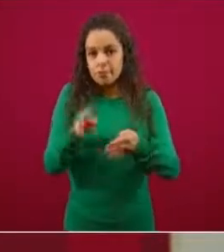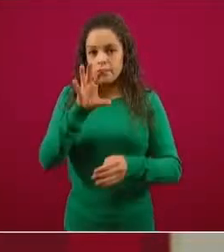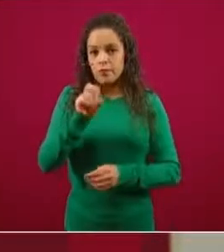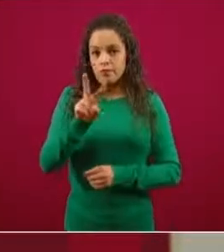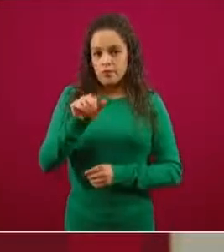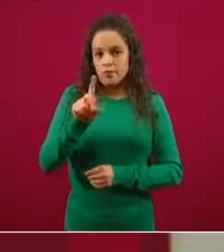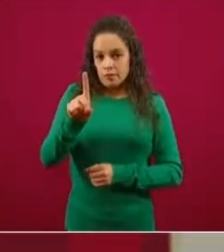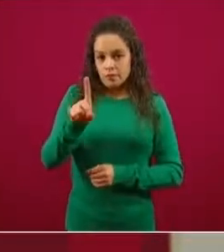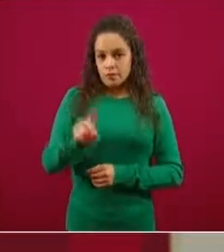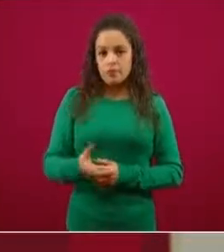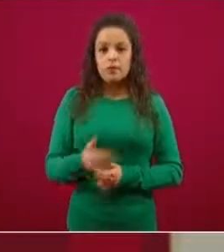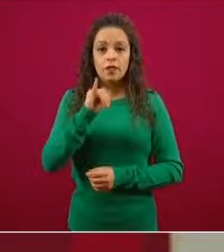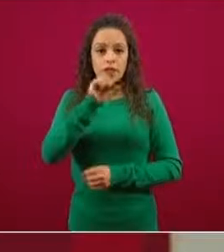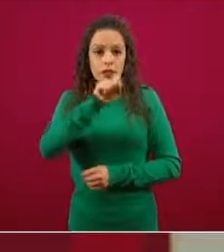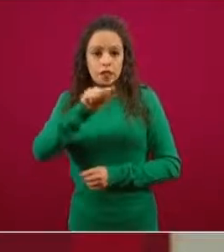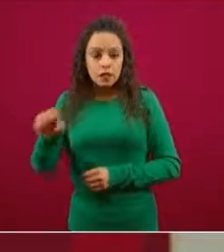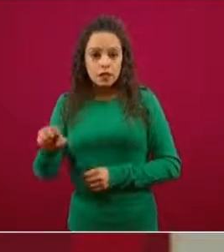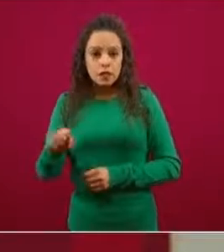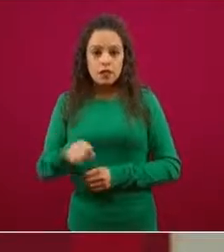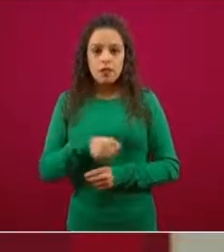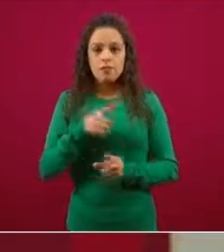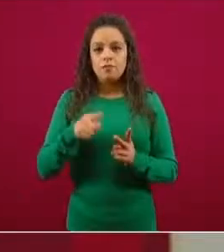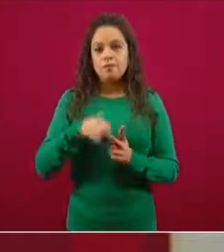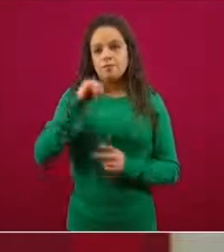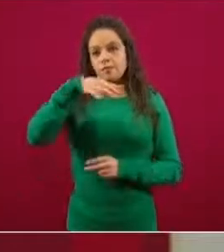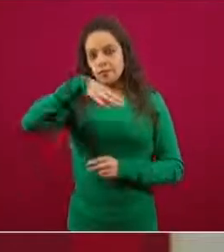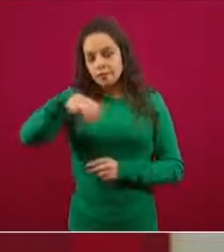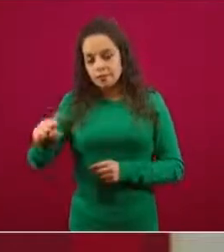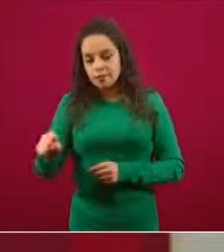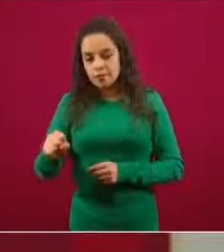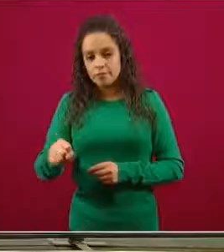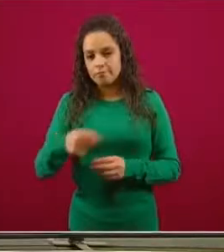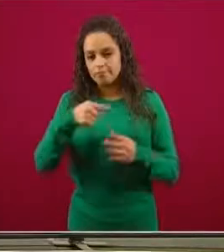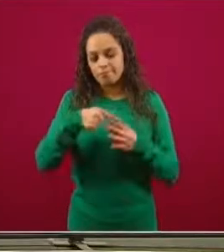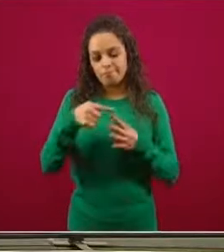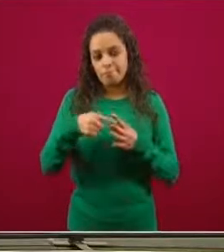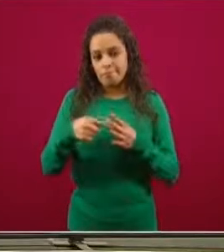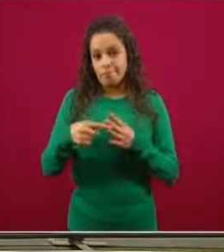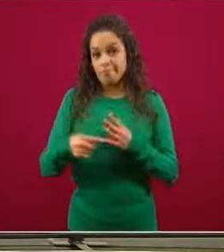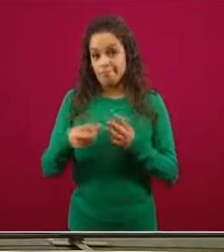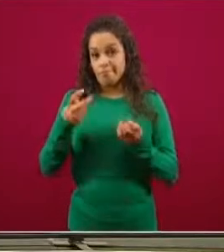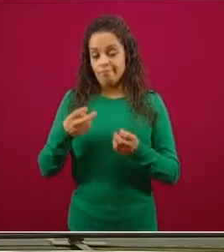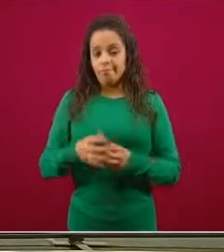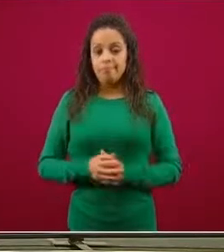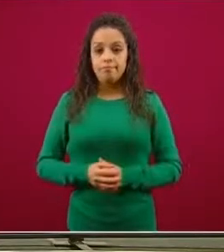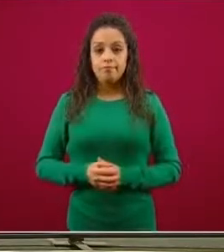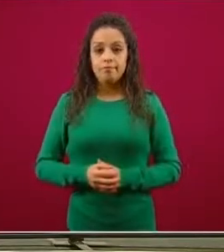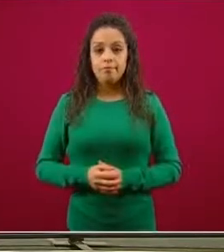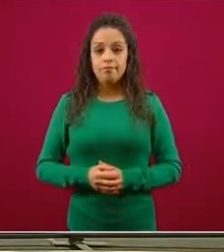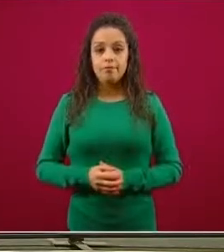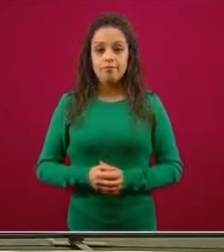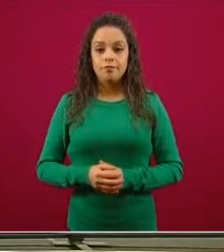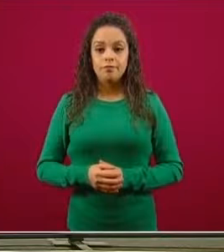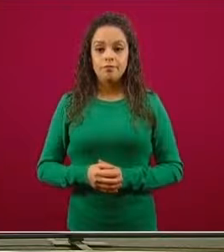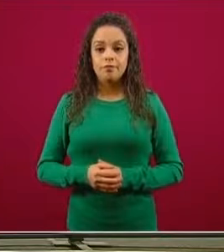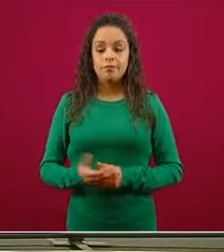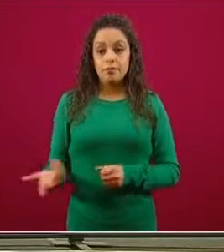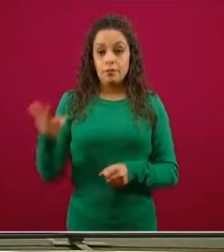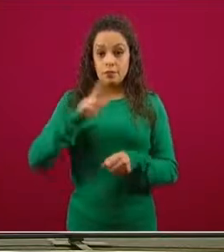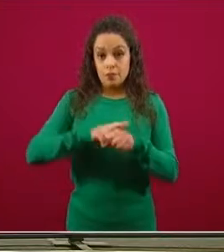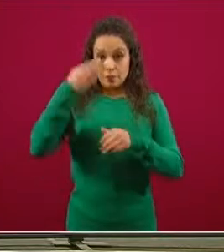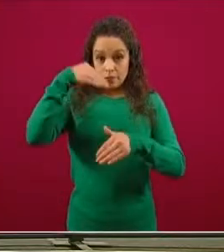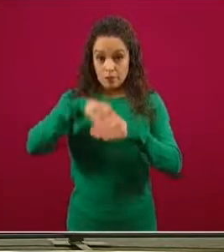También el ISSSTE, el Instituto Mexicano del Seguro Social, y 1.960 personas